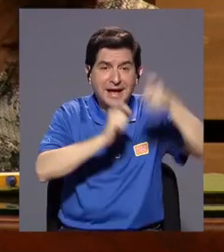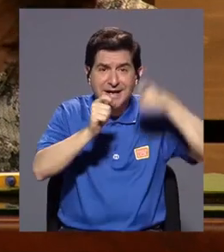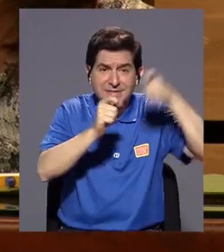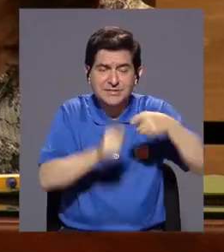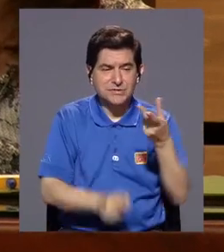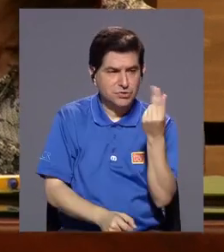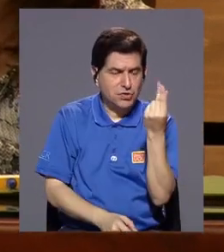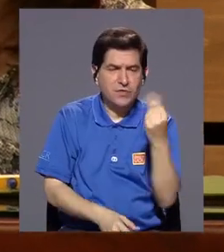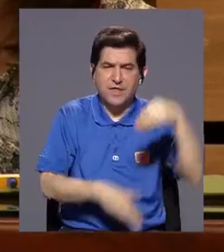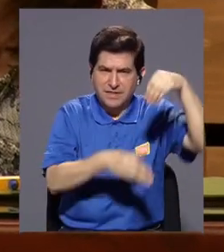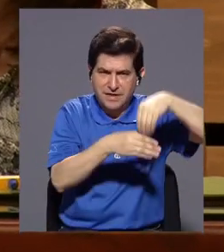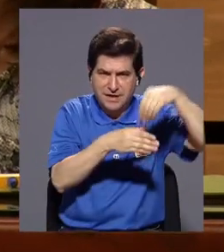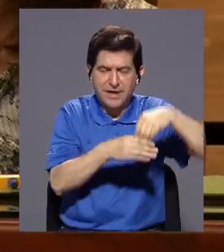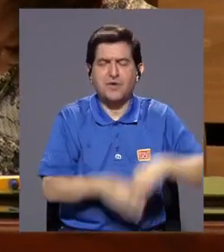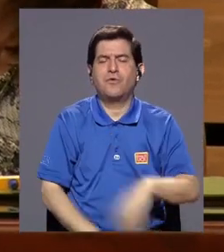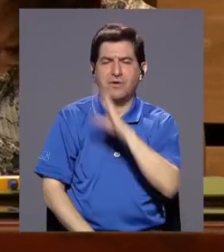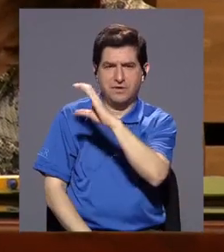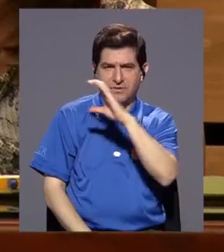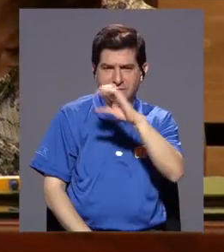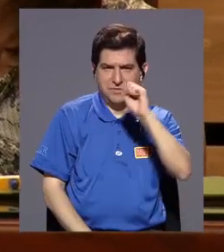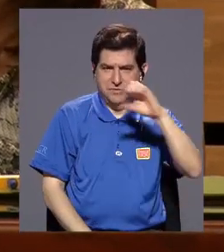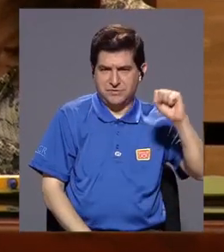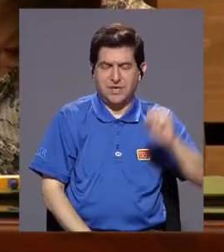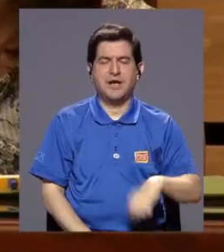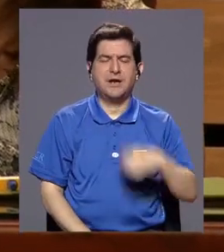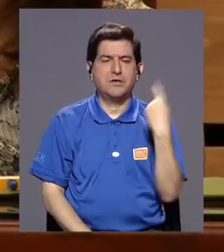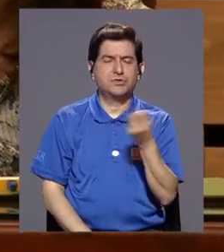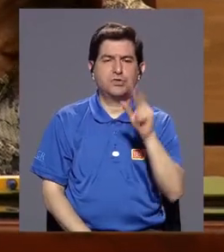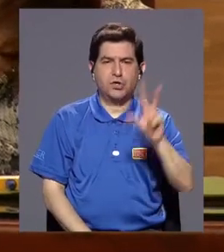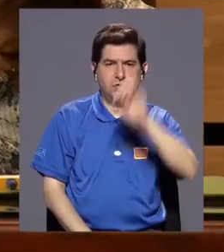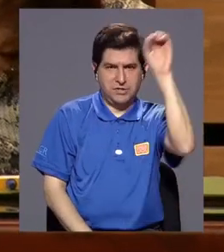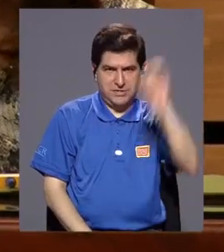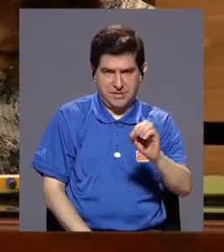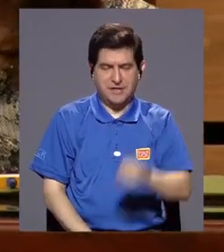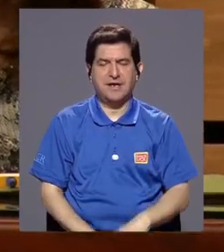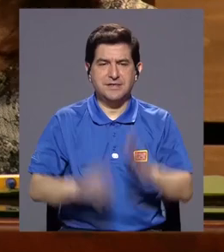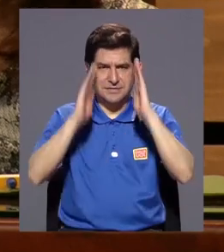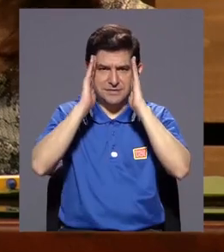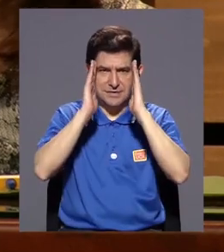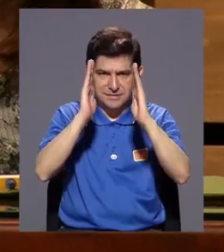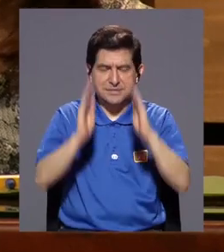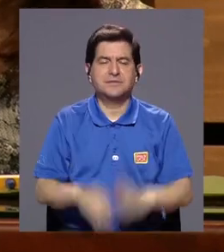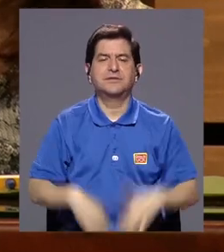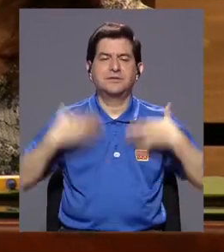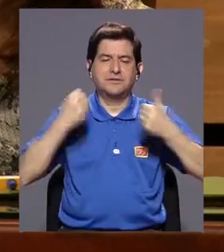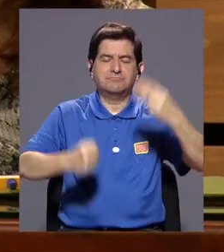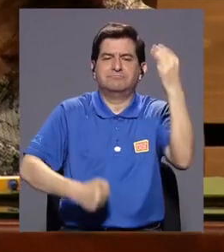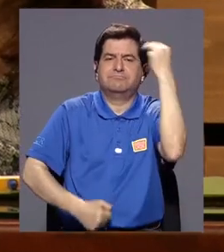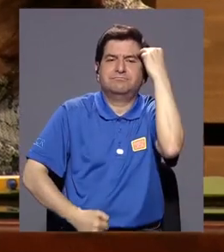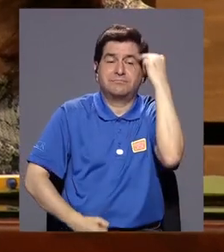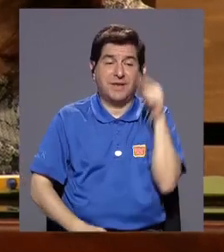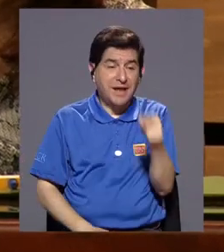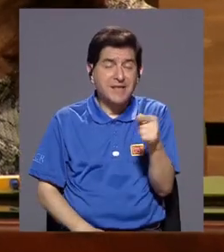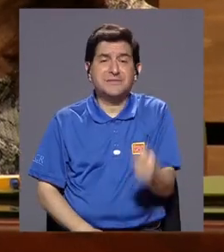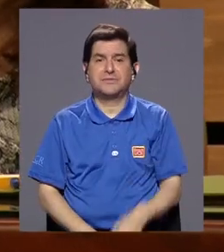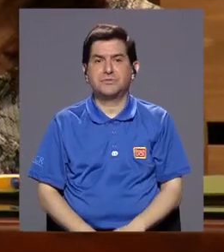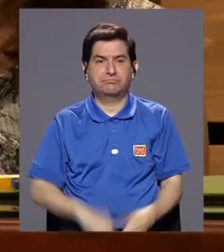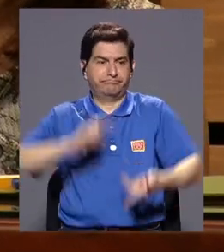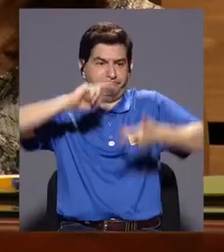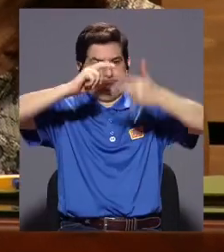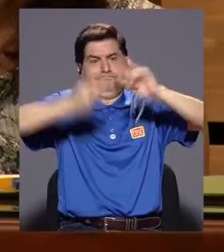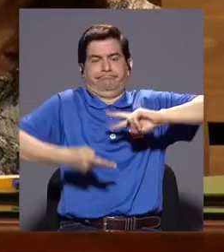caso específico del dinero invertido en salud en la caja, solamente el 3% es destinado a salud mental. Eso es un